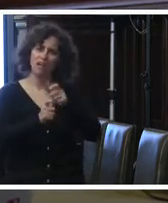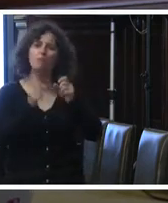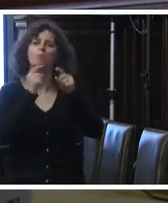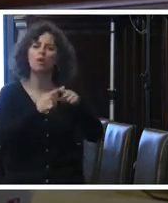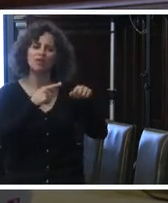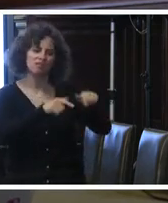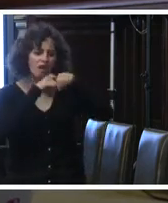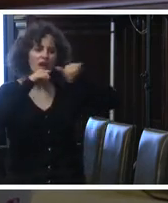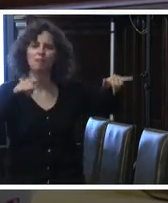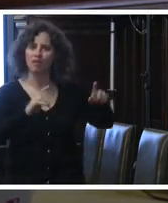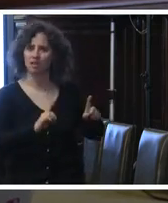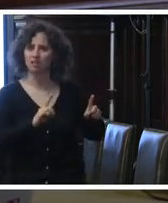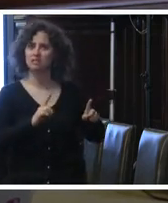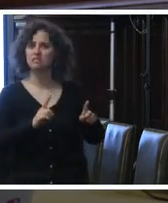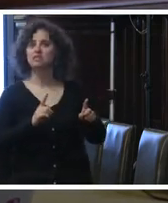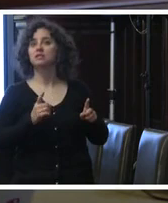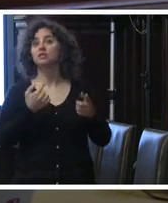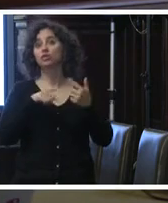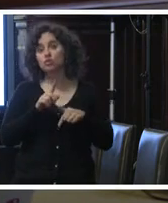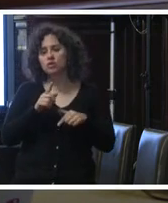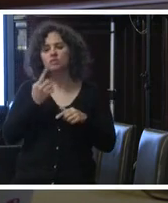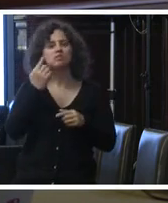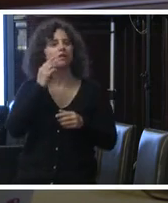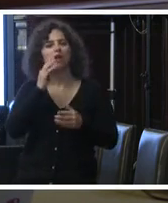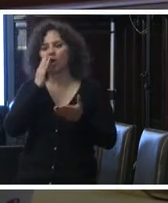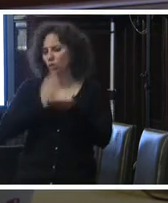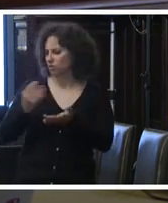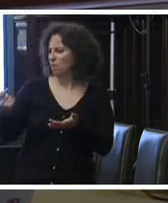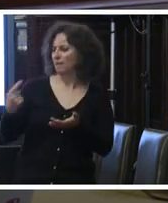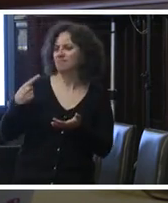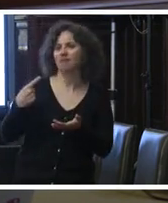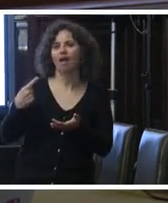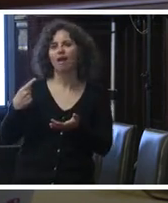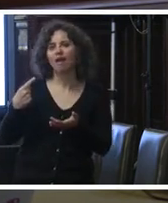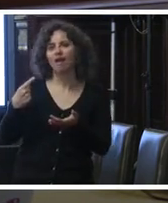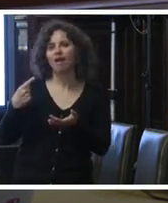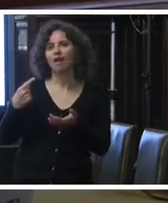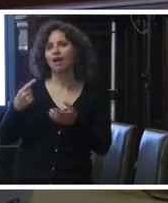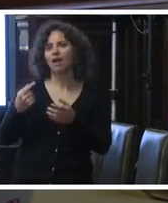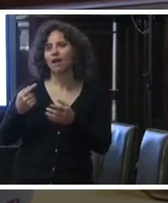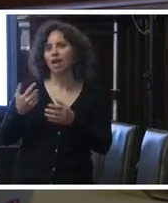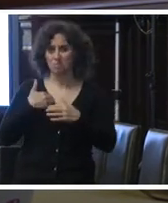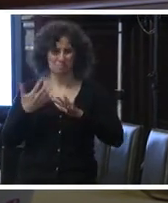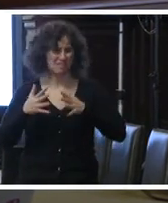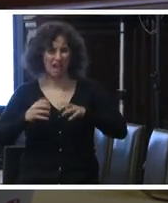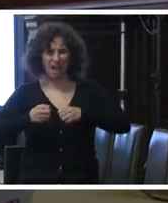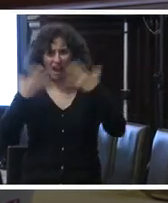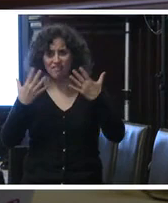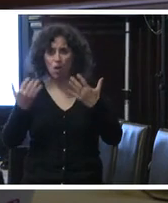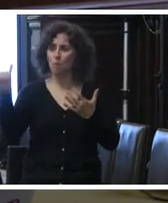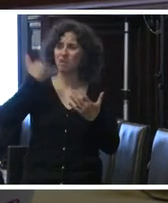última, una de las, de los mensajes que me parecen graves es